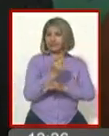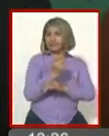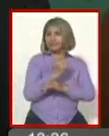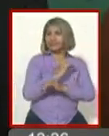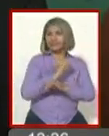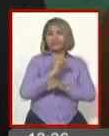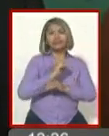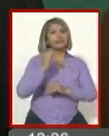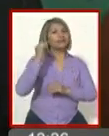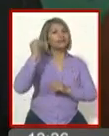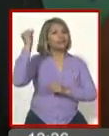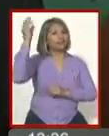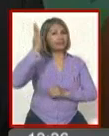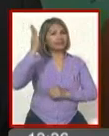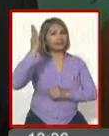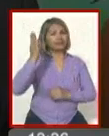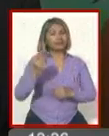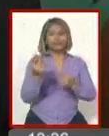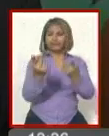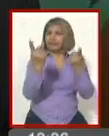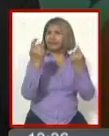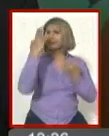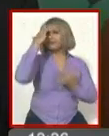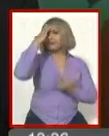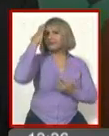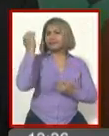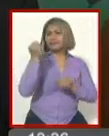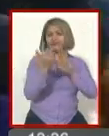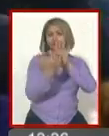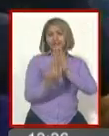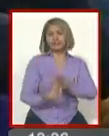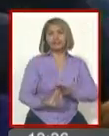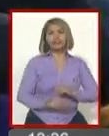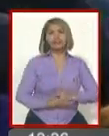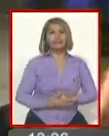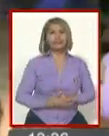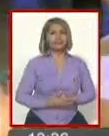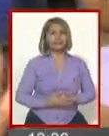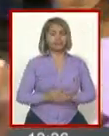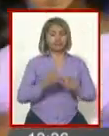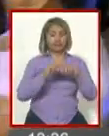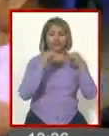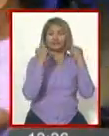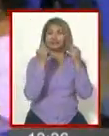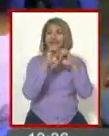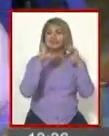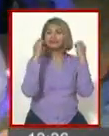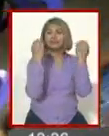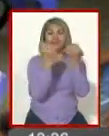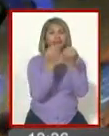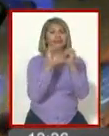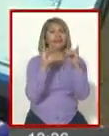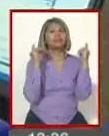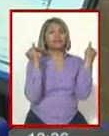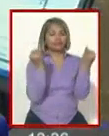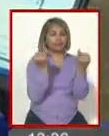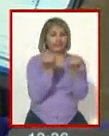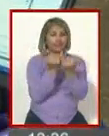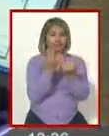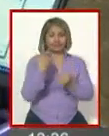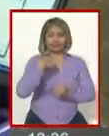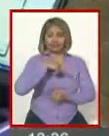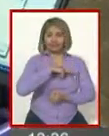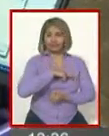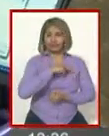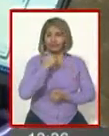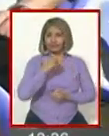bono profesional. Nos preguntamos nosotros, ¿por qué la discriminación? Un frente institucionalista como el